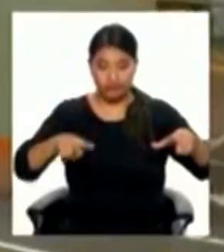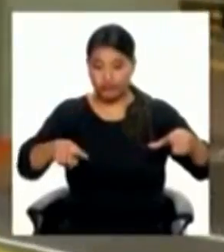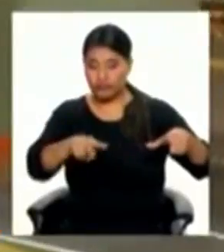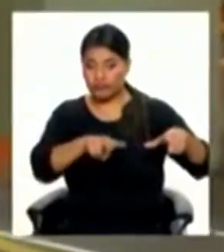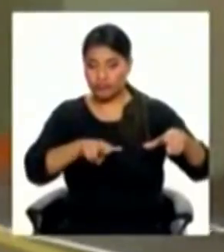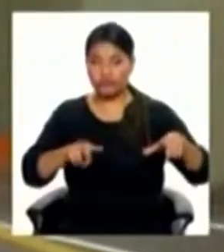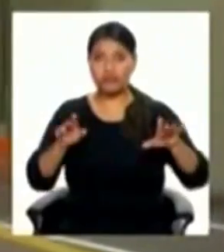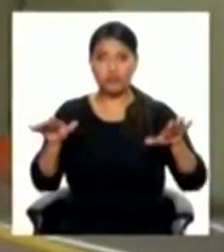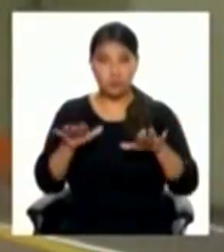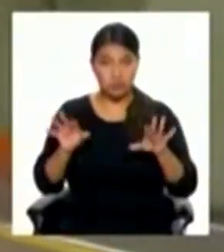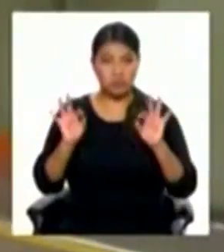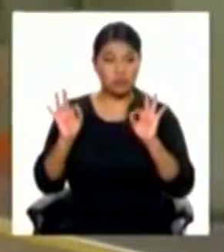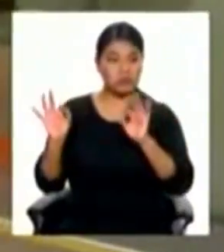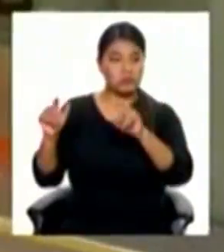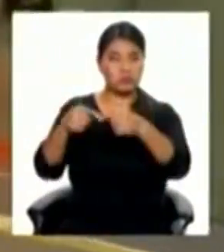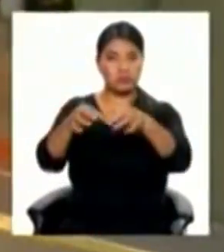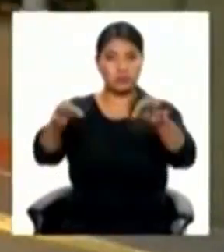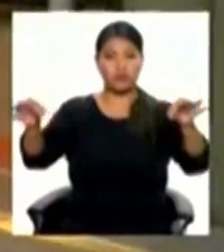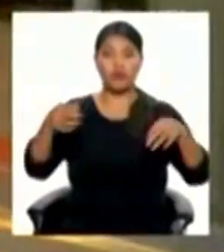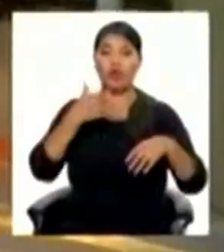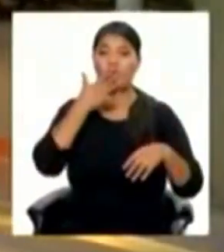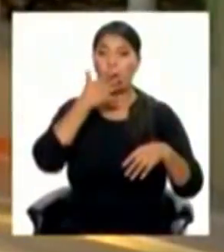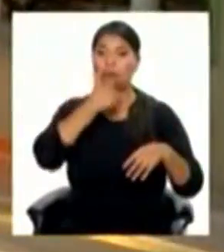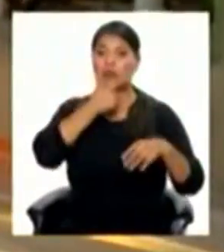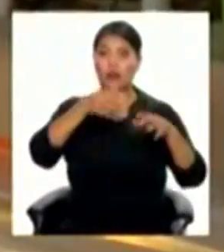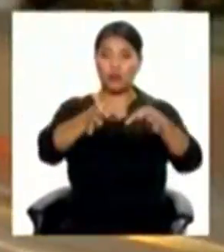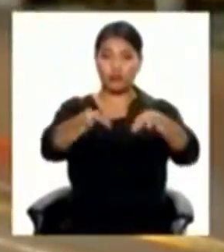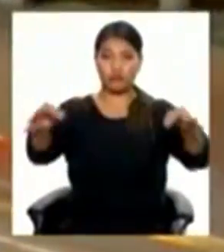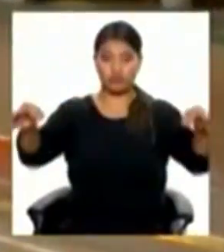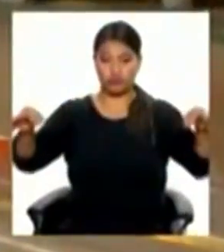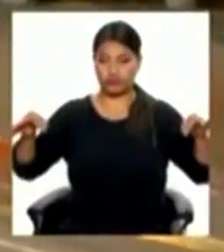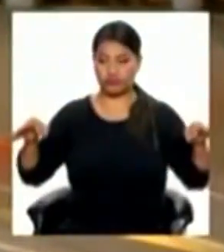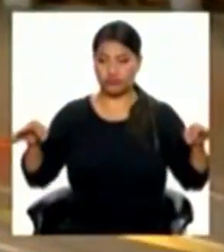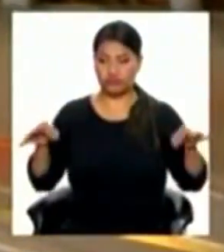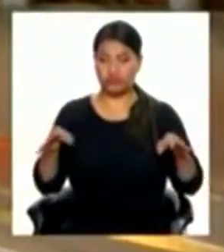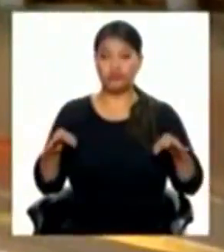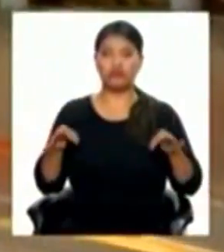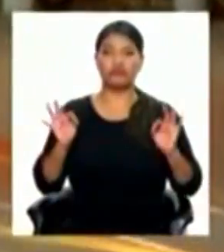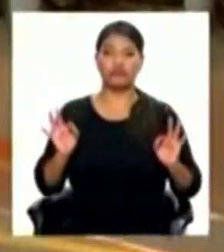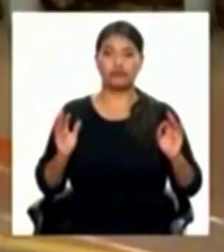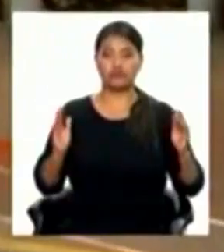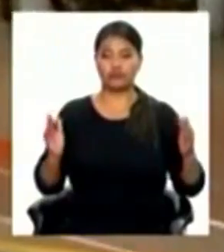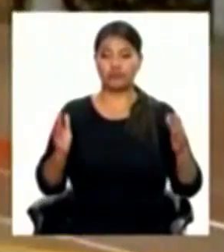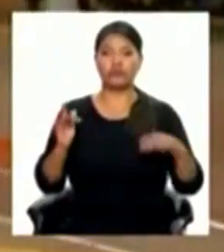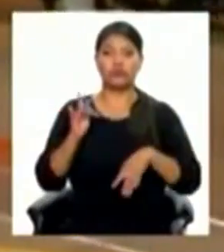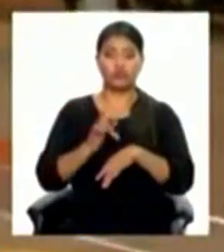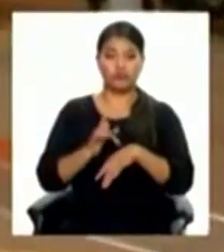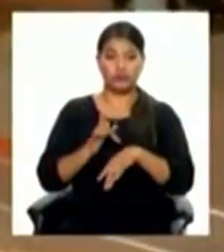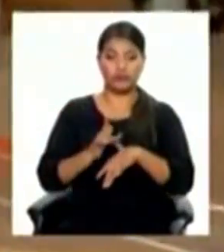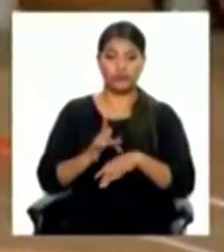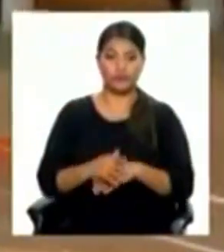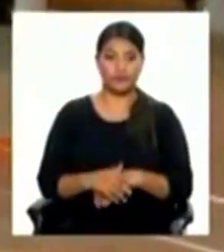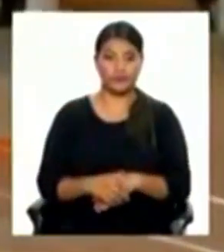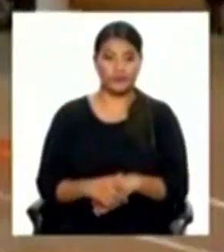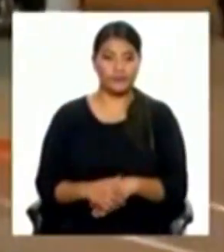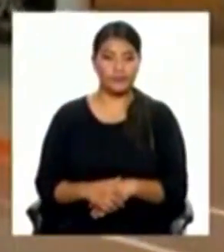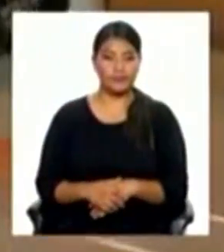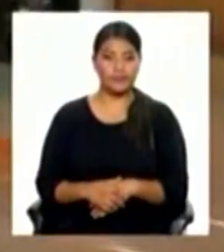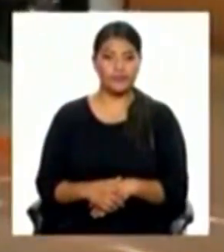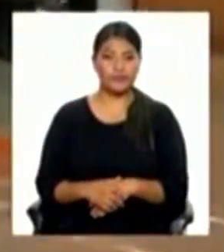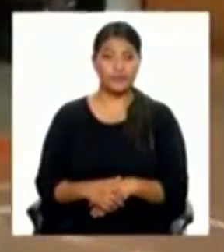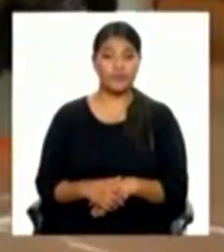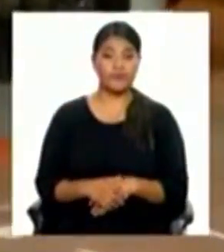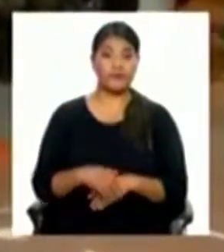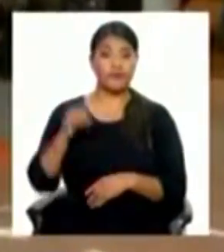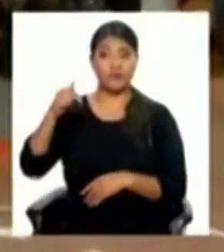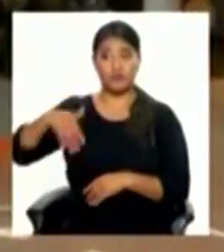en pantallas. Ha sido acordonado momentos después del asesinato por la Policía Nacional. Debemos indicar que en